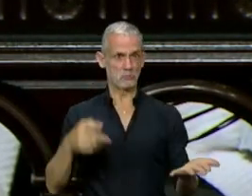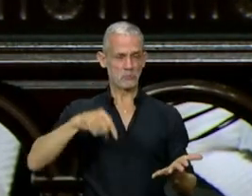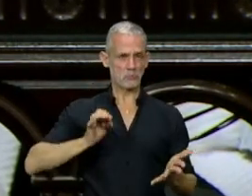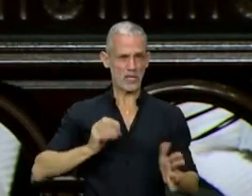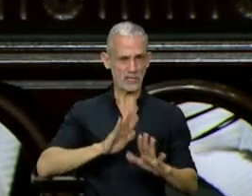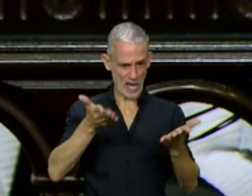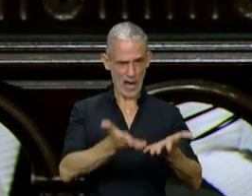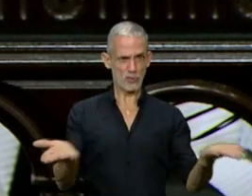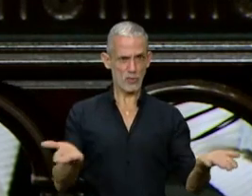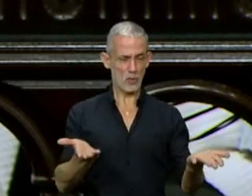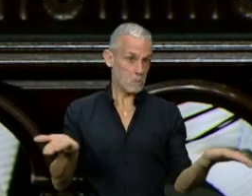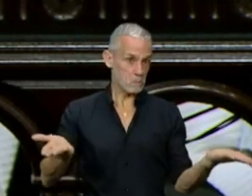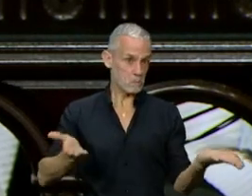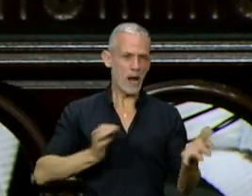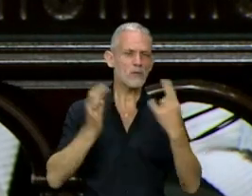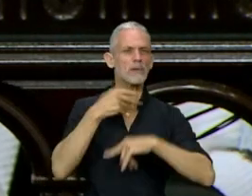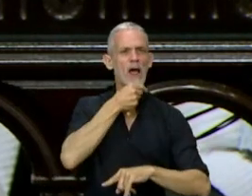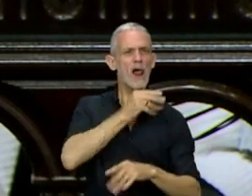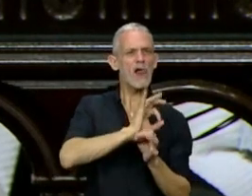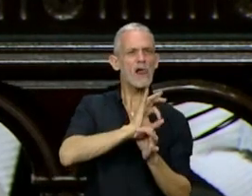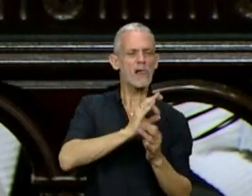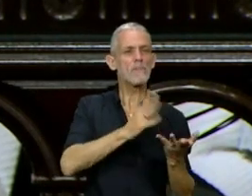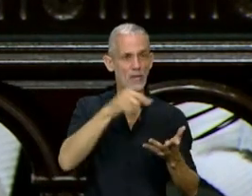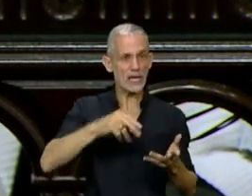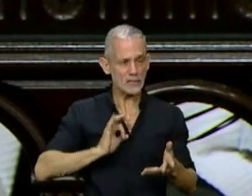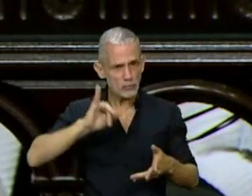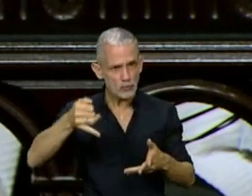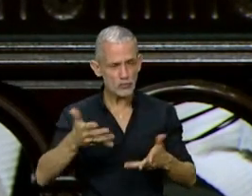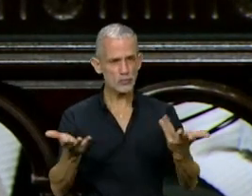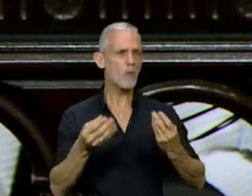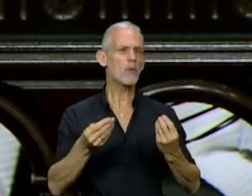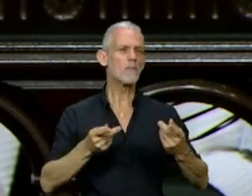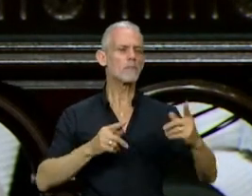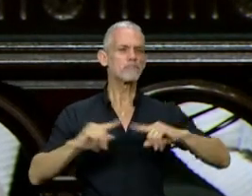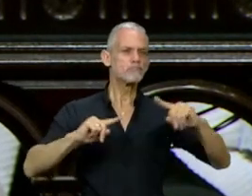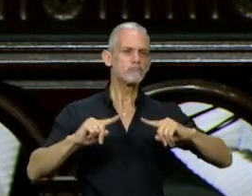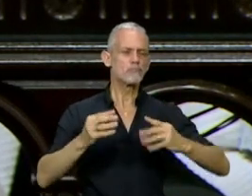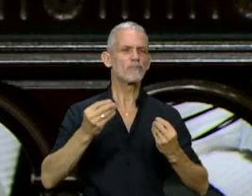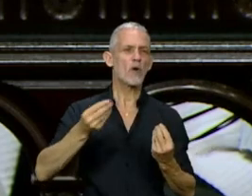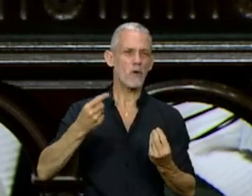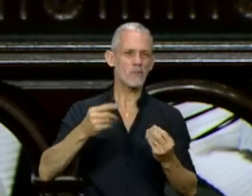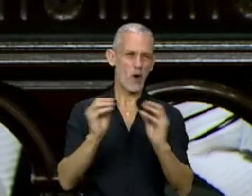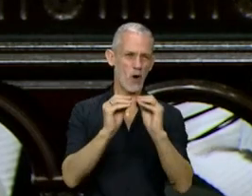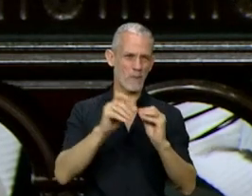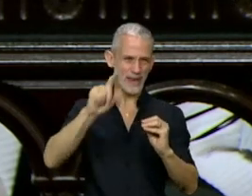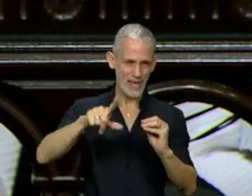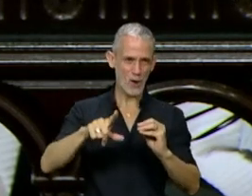Y todo eso se dio no solamente por la conducción que tuvo nuestro